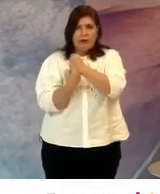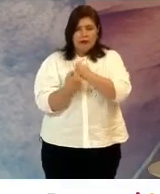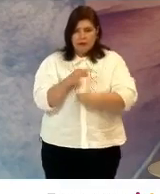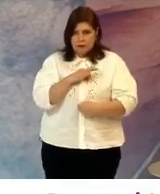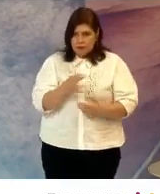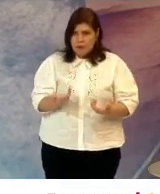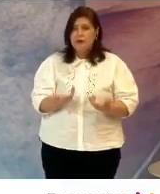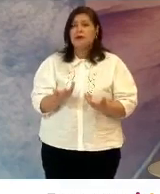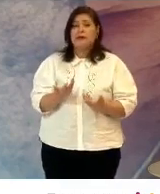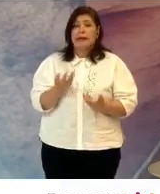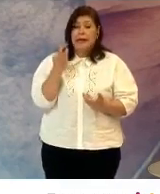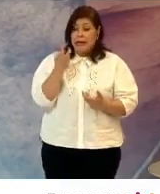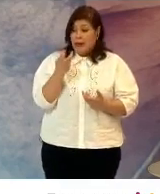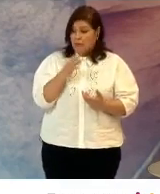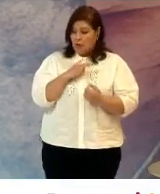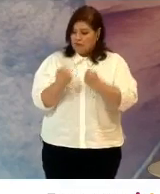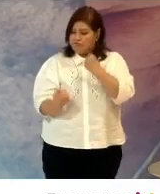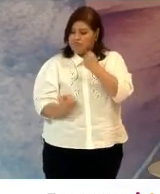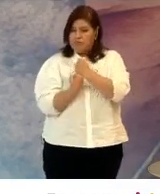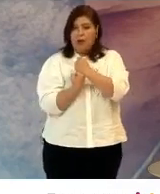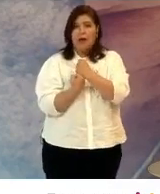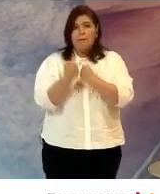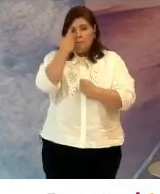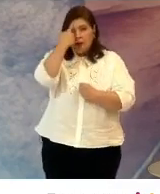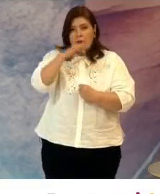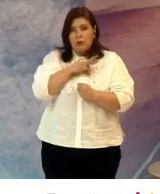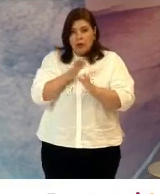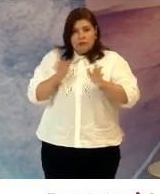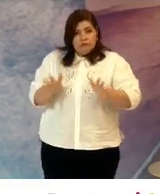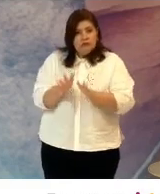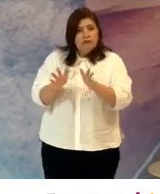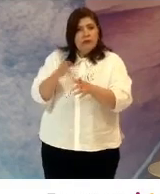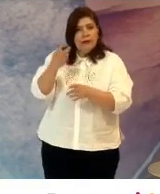dé soporte a este proceso.